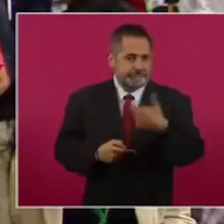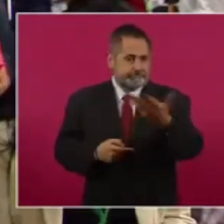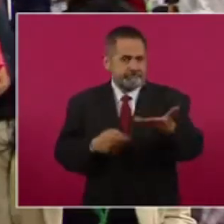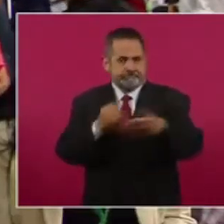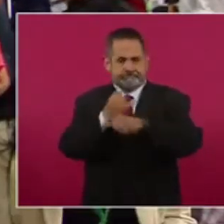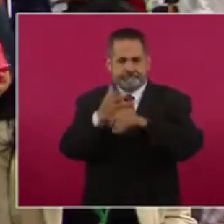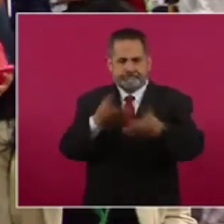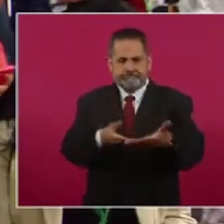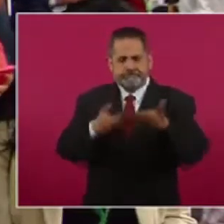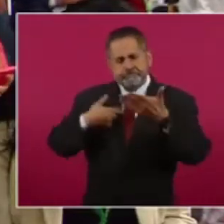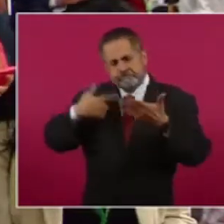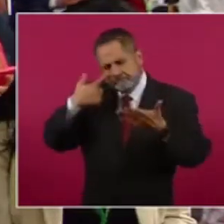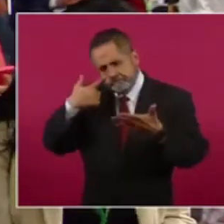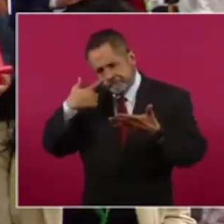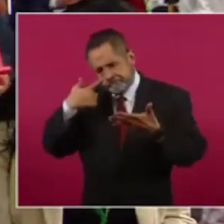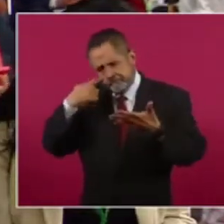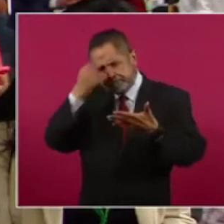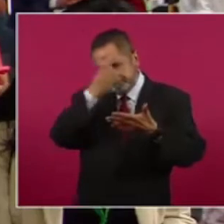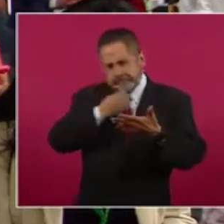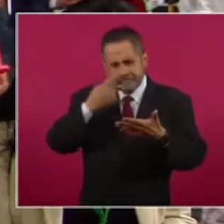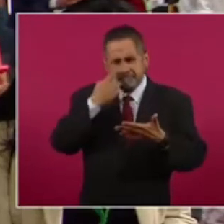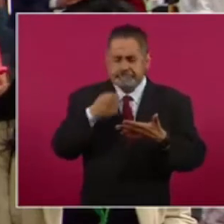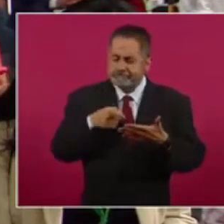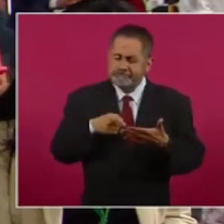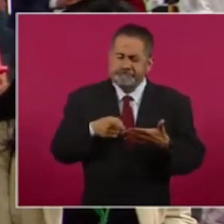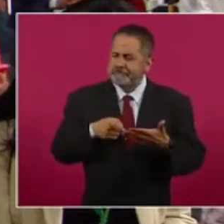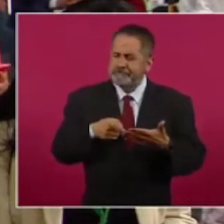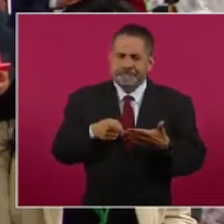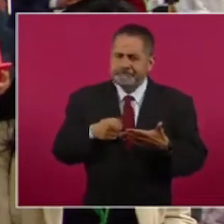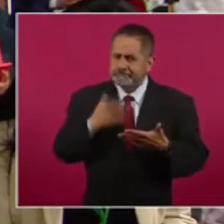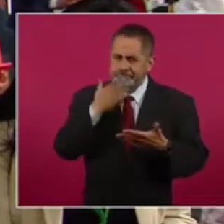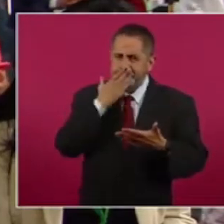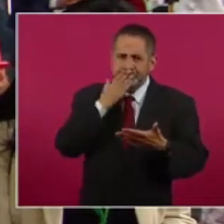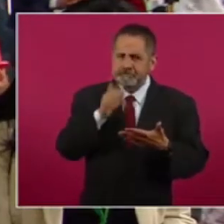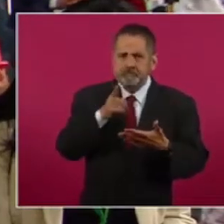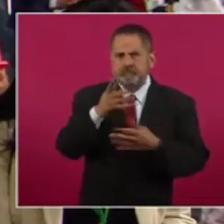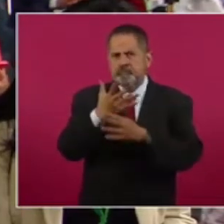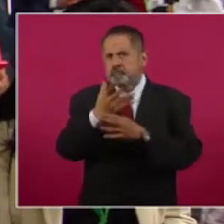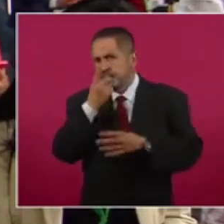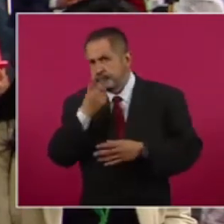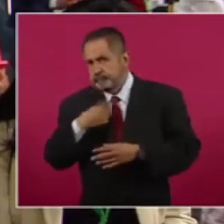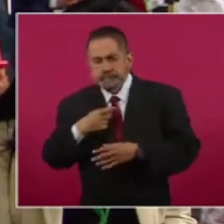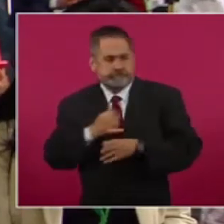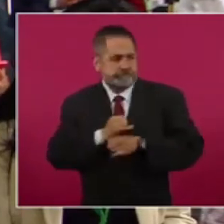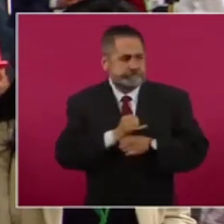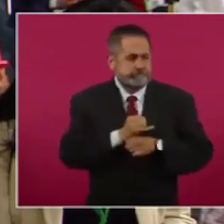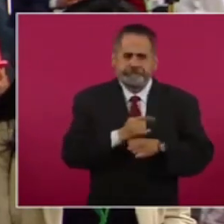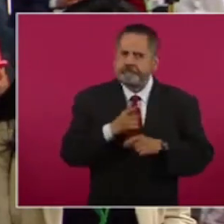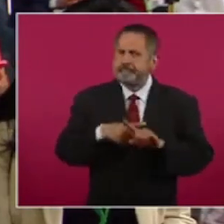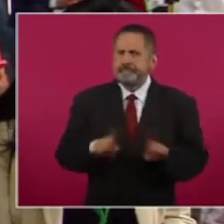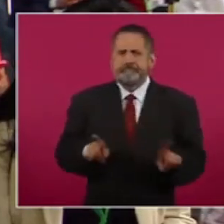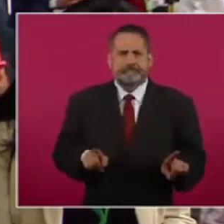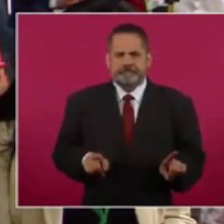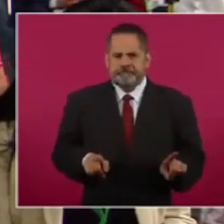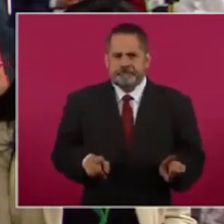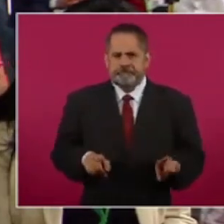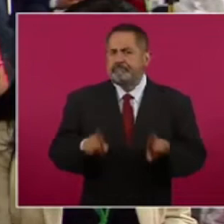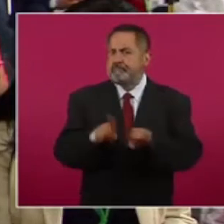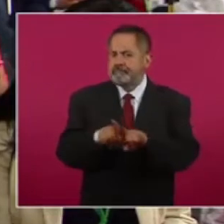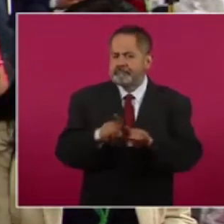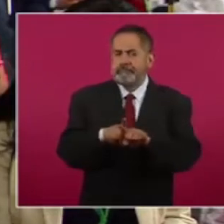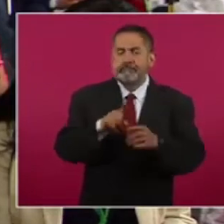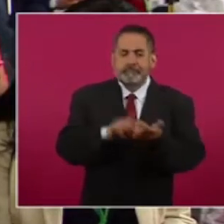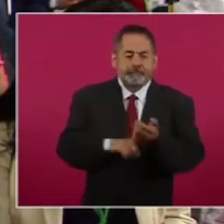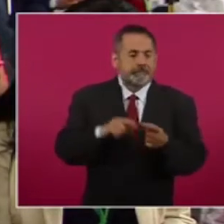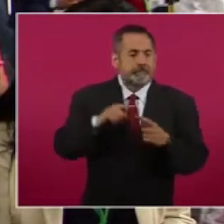la justificación, que digo, no lo veo muy de acuerdo a lo que yo investigué, porque también está ocurriendo lo mismo